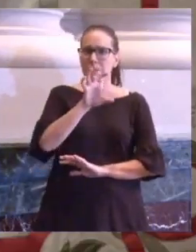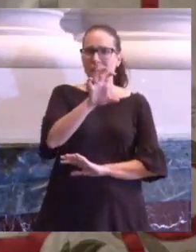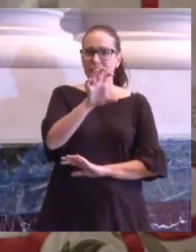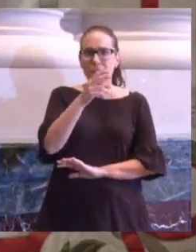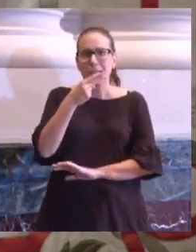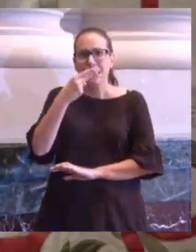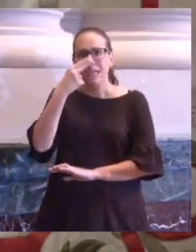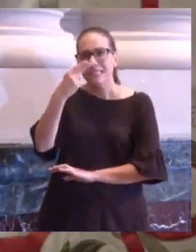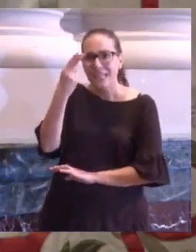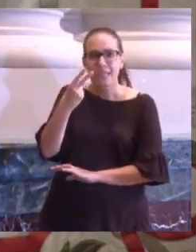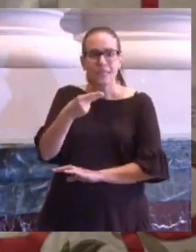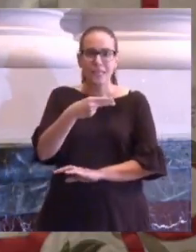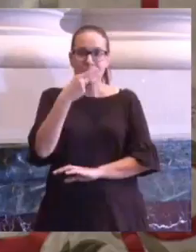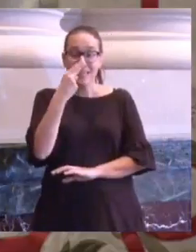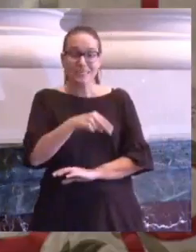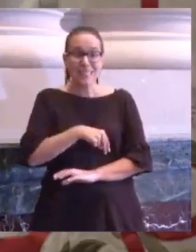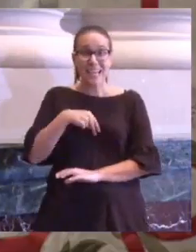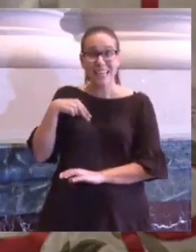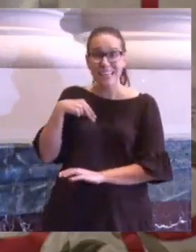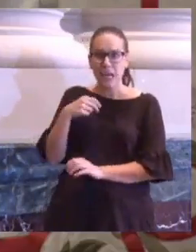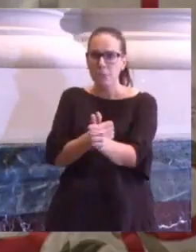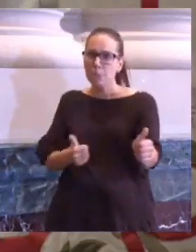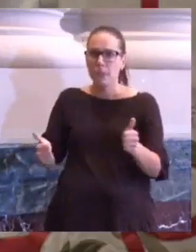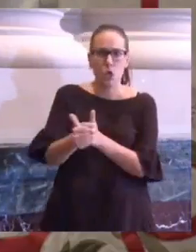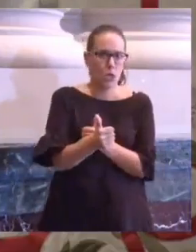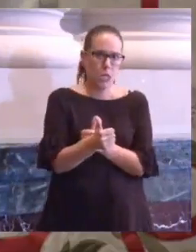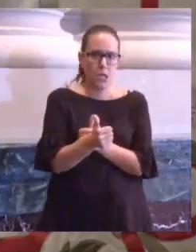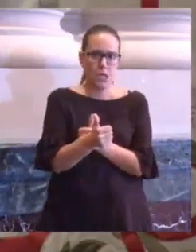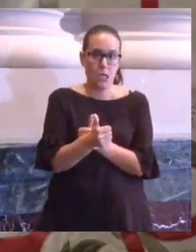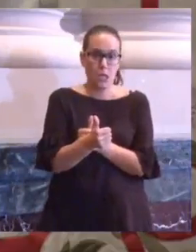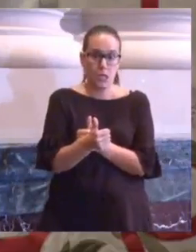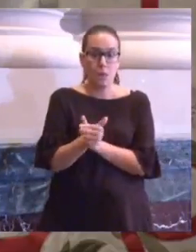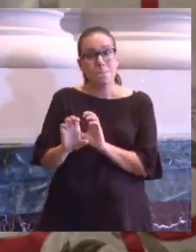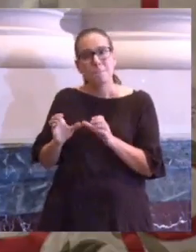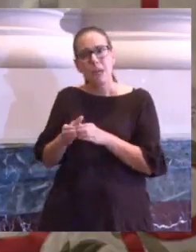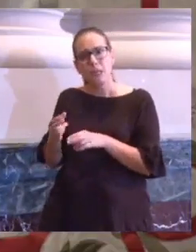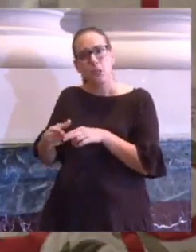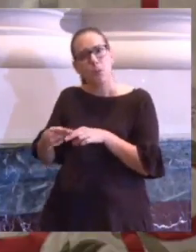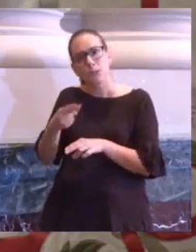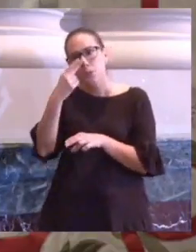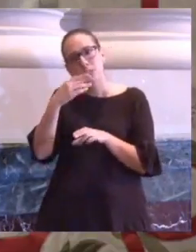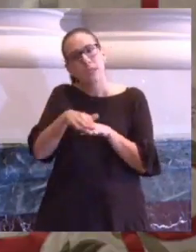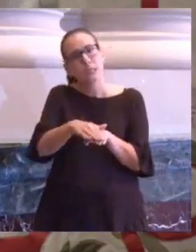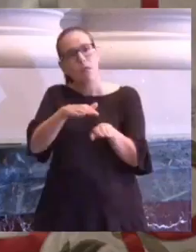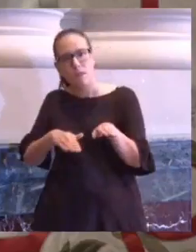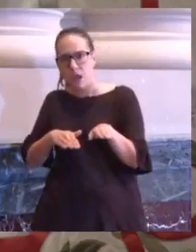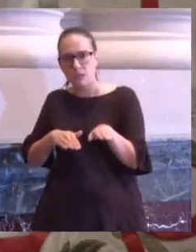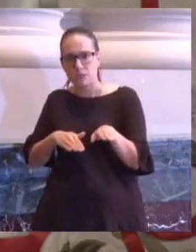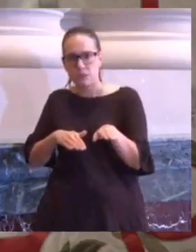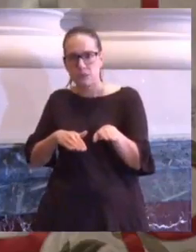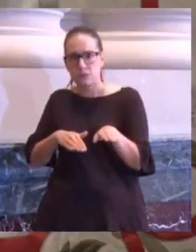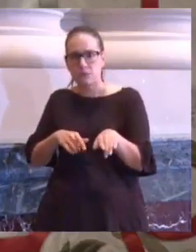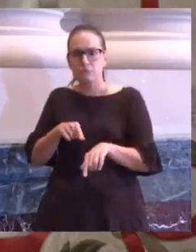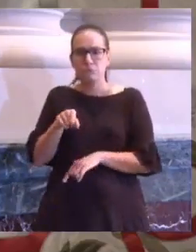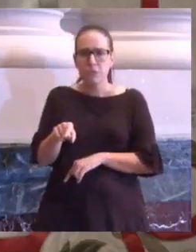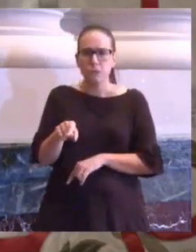el interés general, el interés de los ciudadanos al interés del propio partido. Y eso faculta a quienes